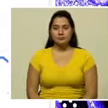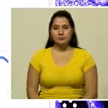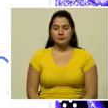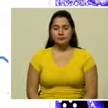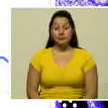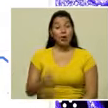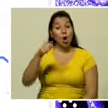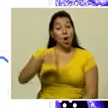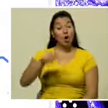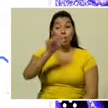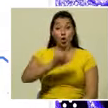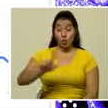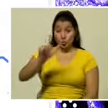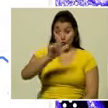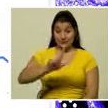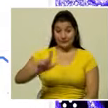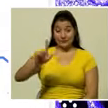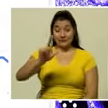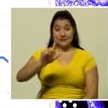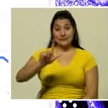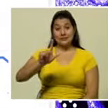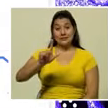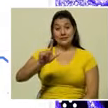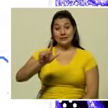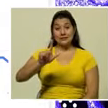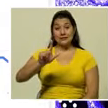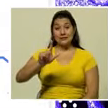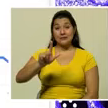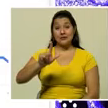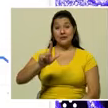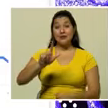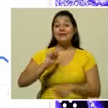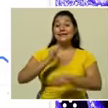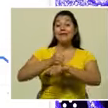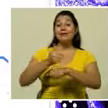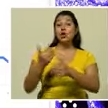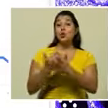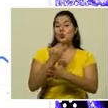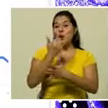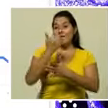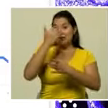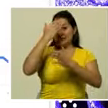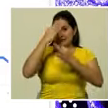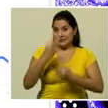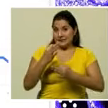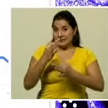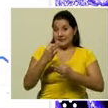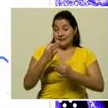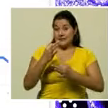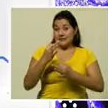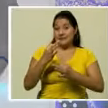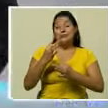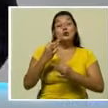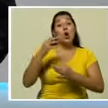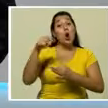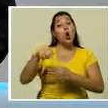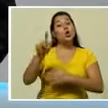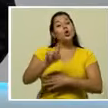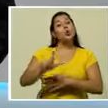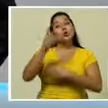Este lunes rigen además nuevos lineamientos para este lunes en